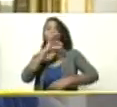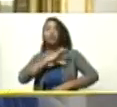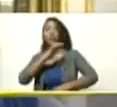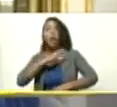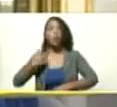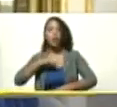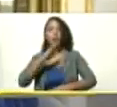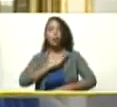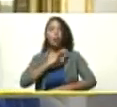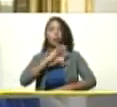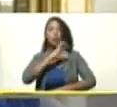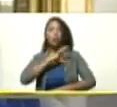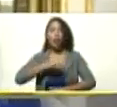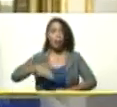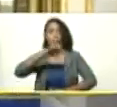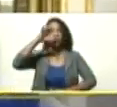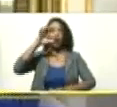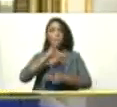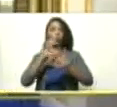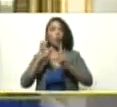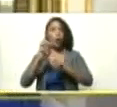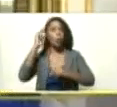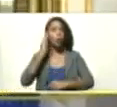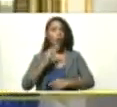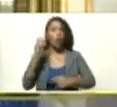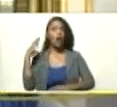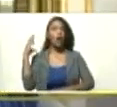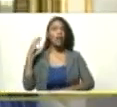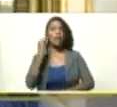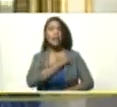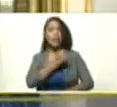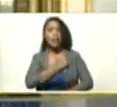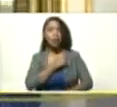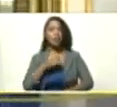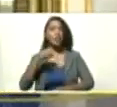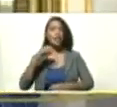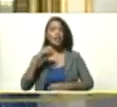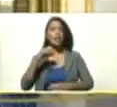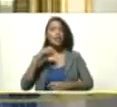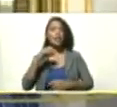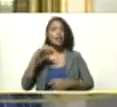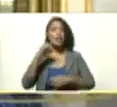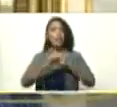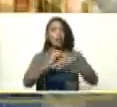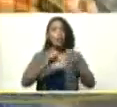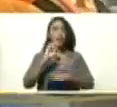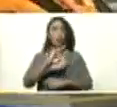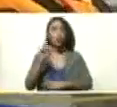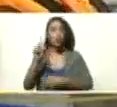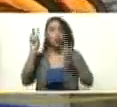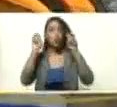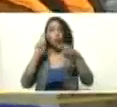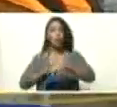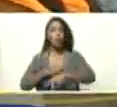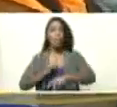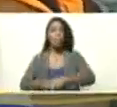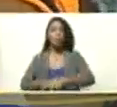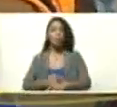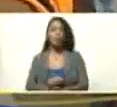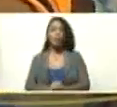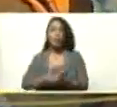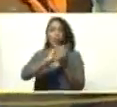socialismo espiritual, cultural, bolivariano, cristiano del siglo XXI. Una nueva época de